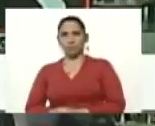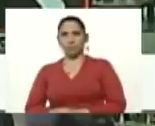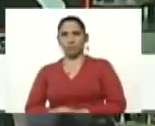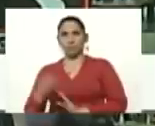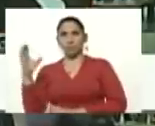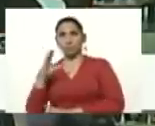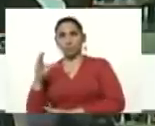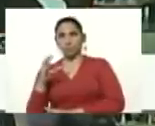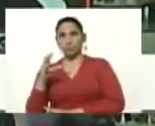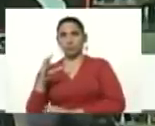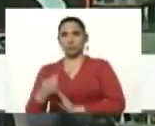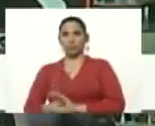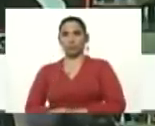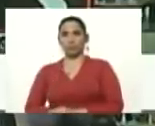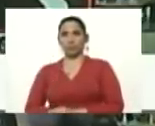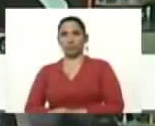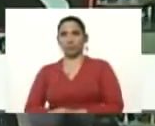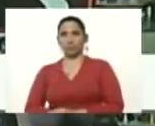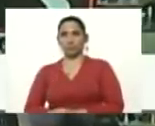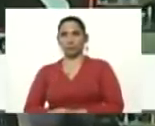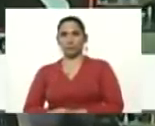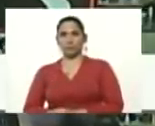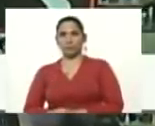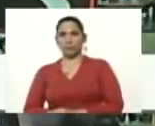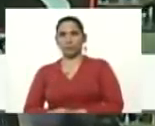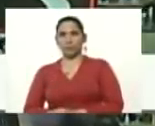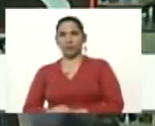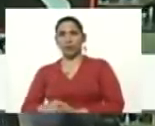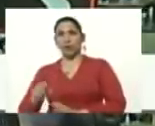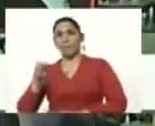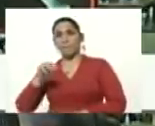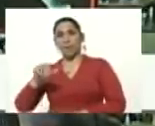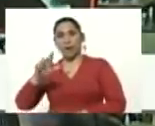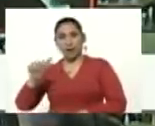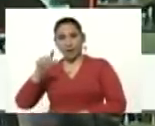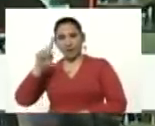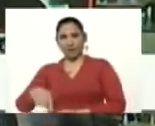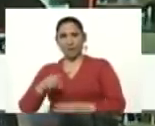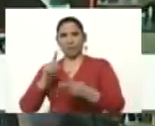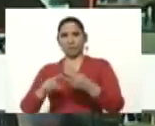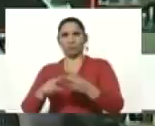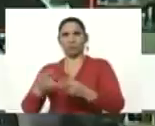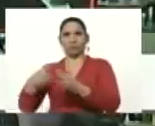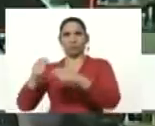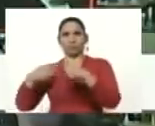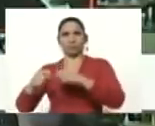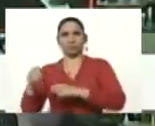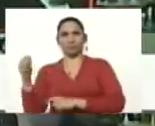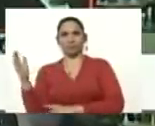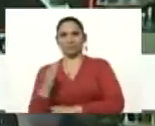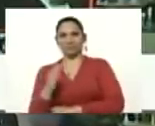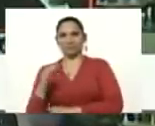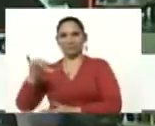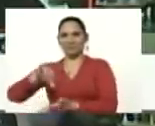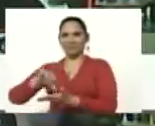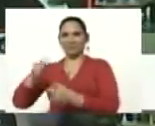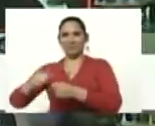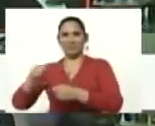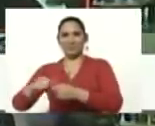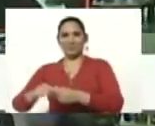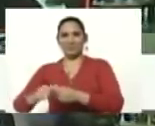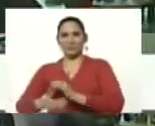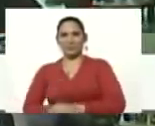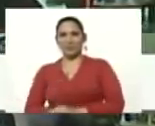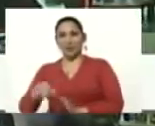Colombia, Maicao, la Guajira, Mara y, por supuesto, mercancía que viene hacia la ciudad de Maracaibo, la capital del mercado